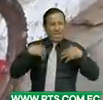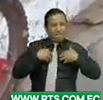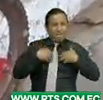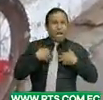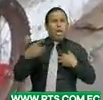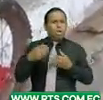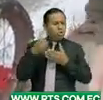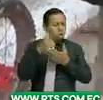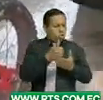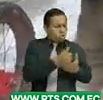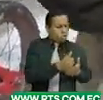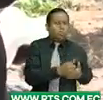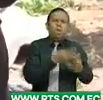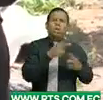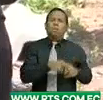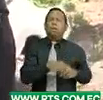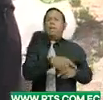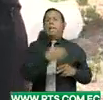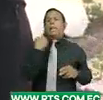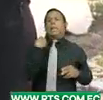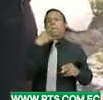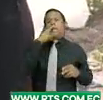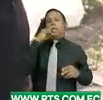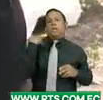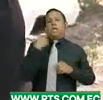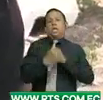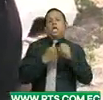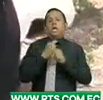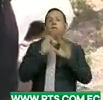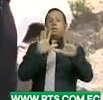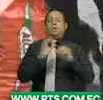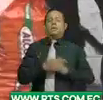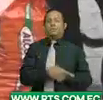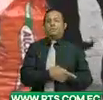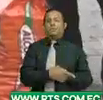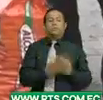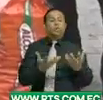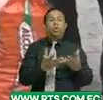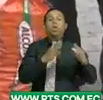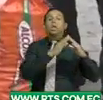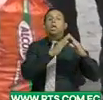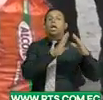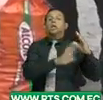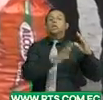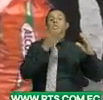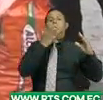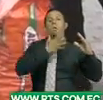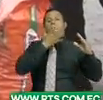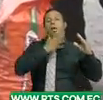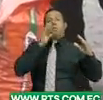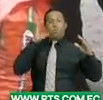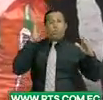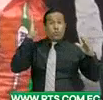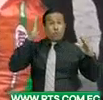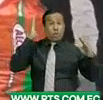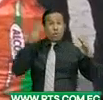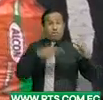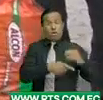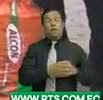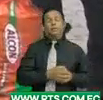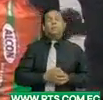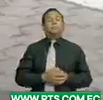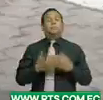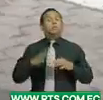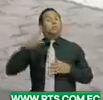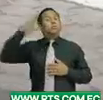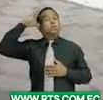demás mascotas del pequeño de 10 años, aquí en su vivienda, ubicada en Ambato, provincia de Tungurahua. La Policía Nacional, a